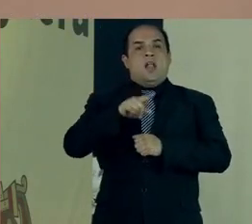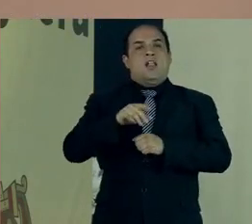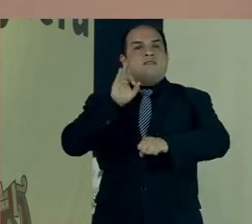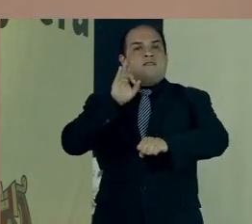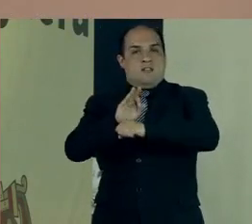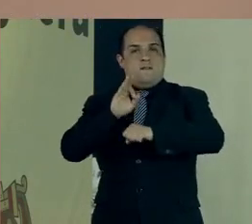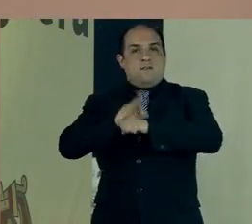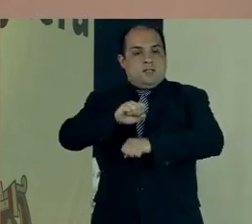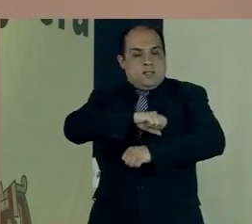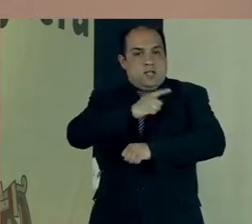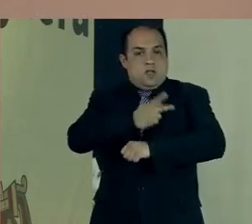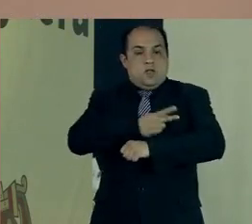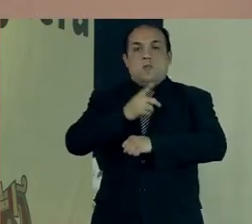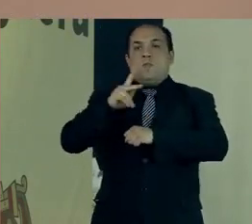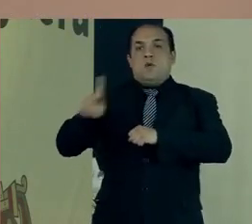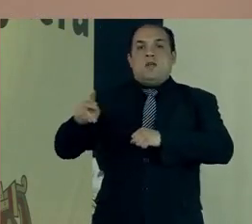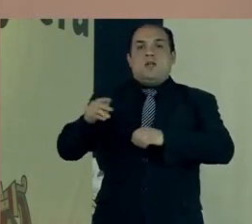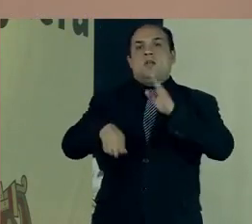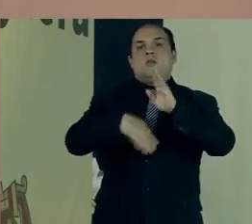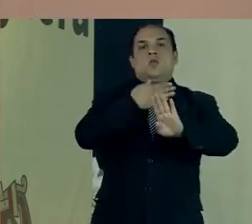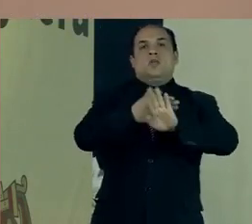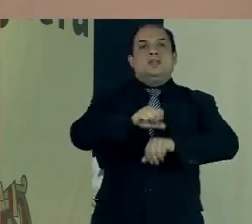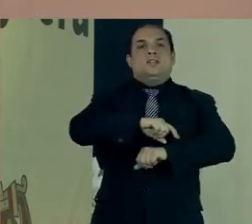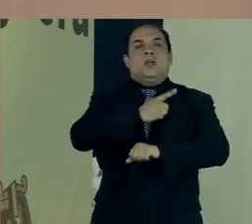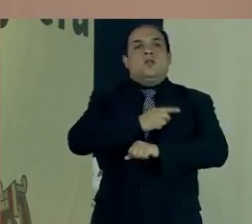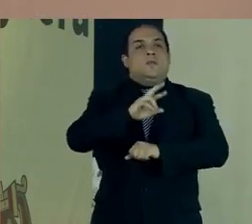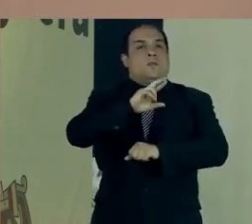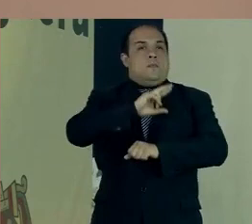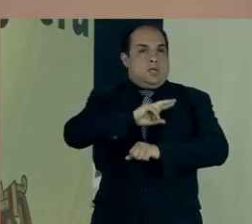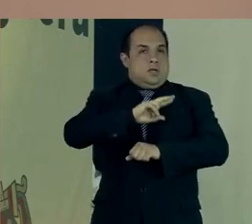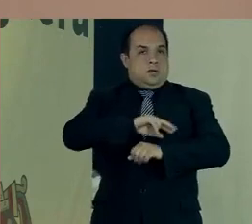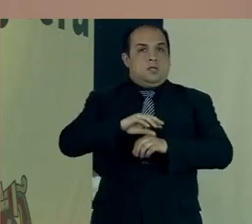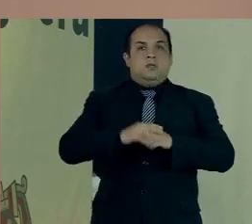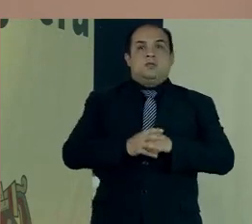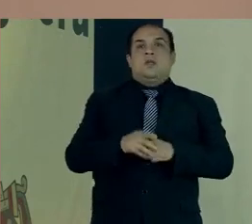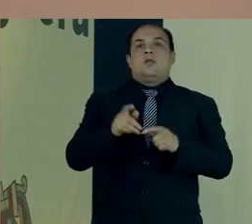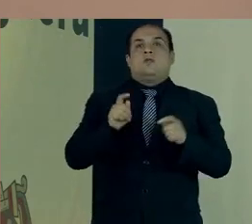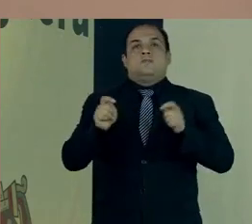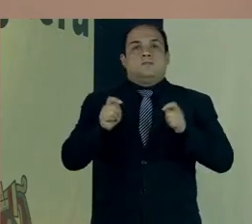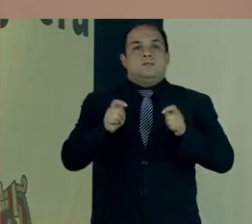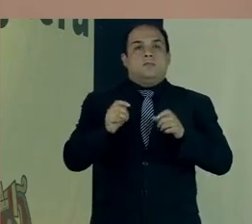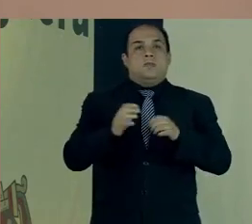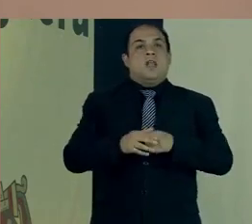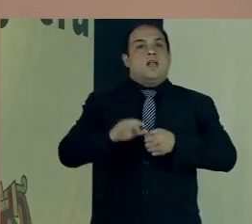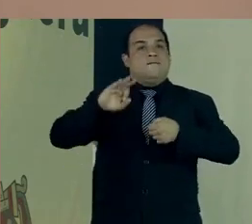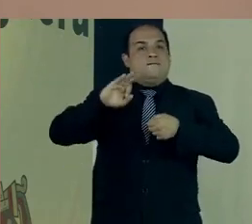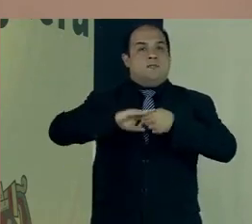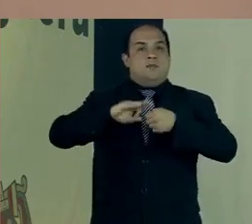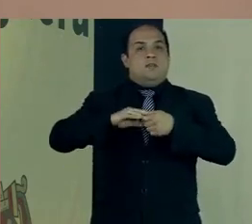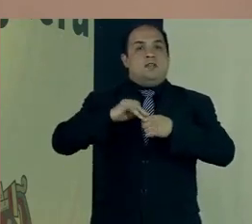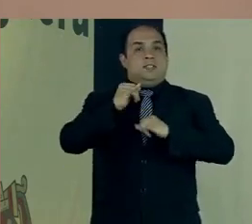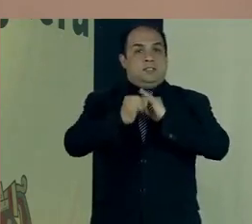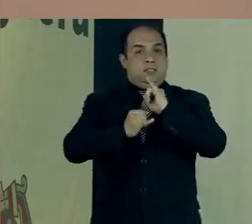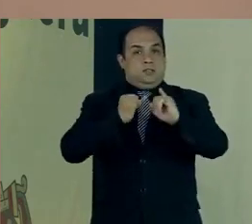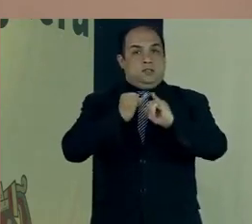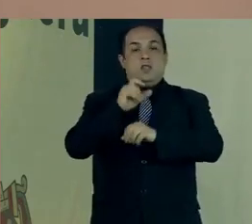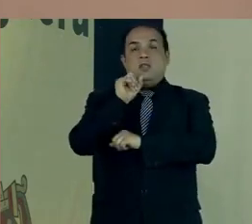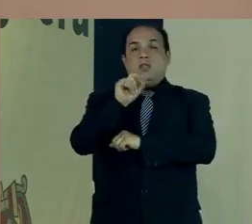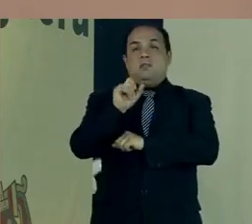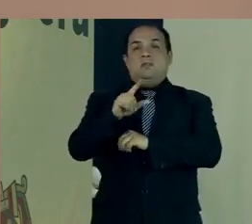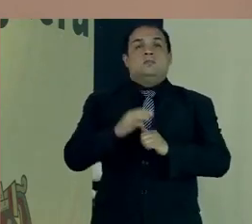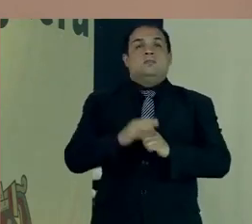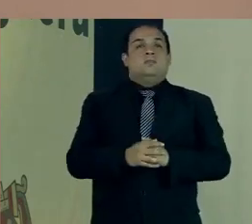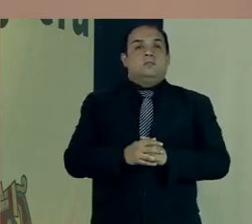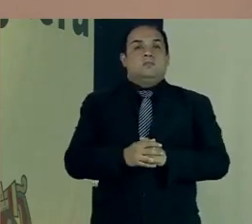pública contra la salud privada y los manejos de las transnacionales farmacéuticas y además de eso es